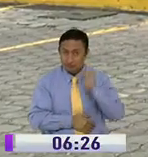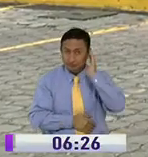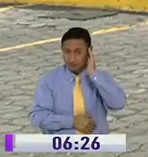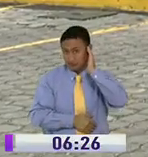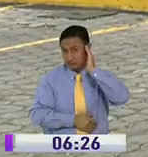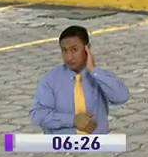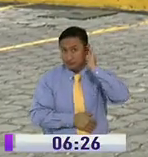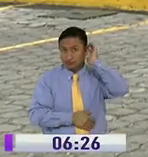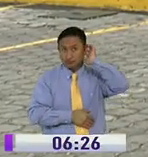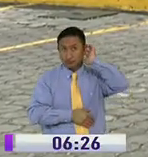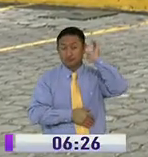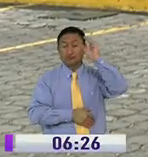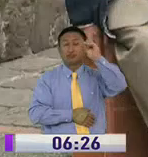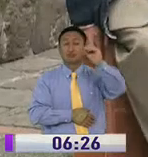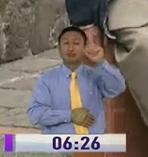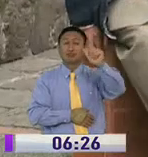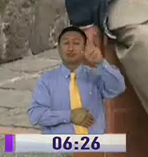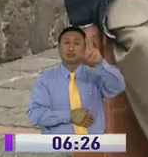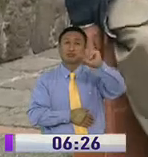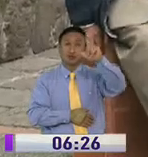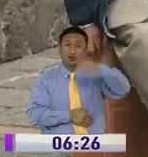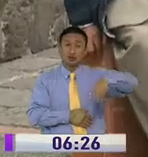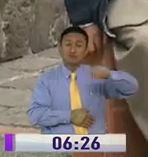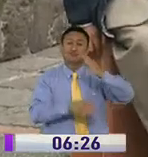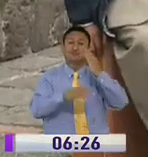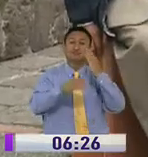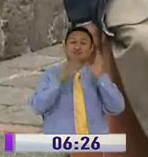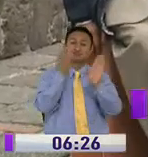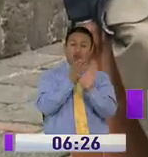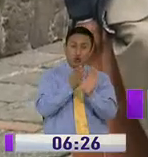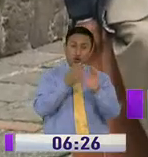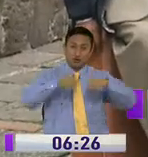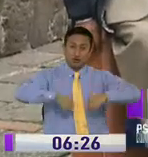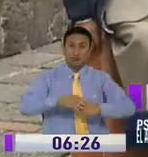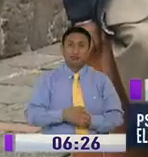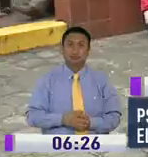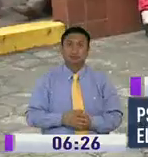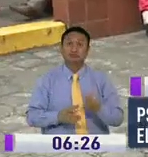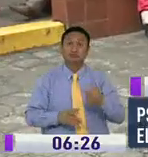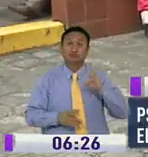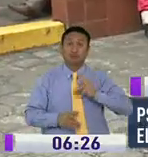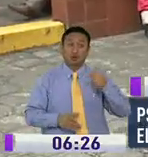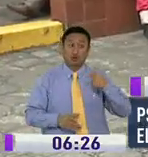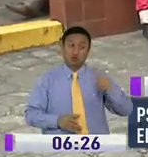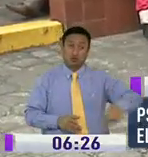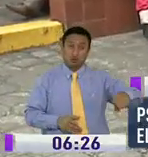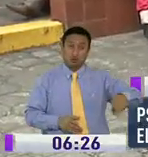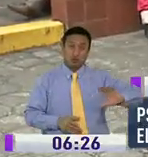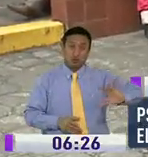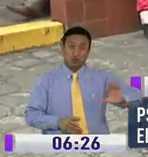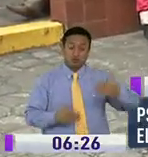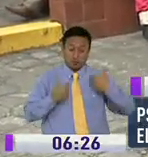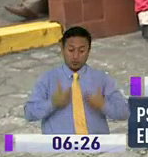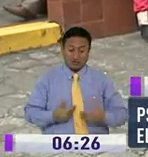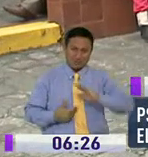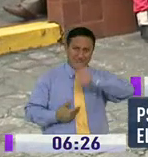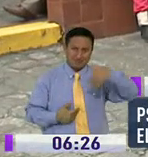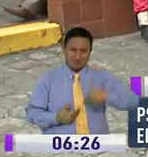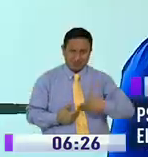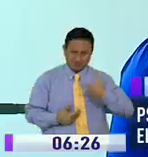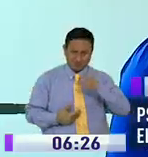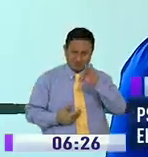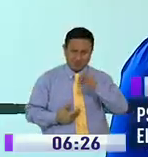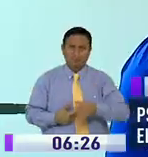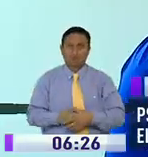explica Daniela Vicuña, psicóloga clínica, puede repercutir no solo en su salud emocional, sino también física, y explica por